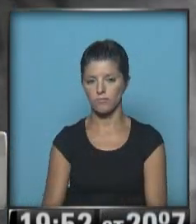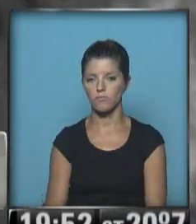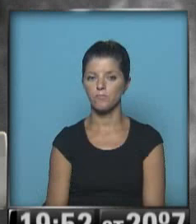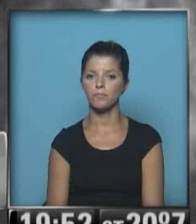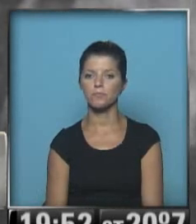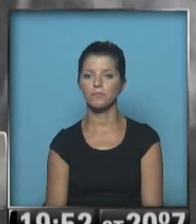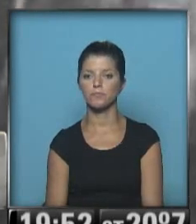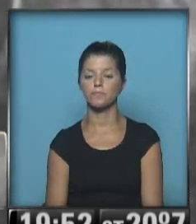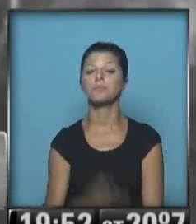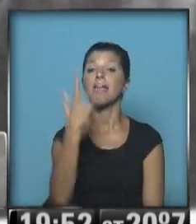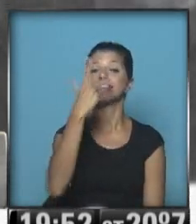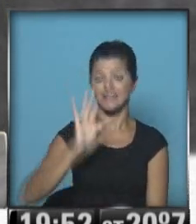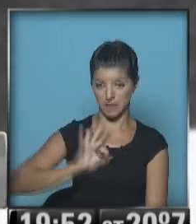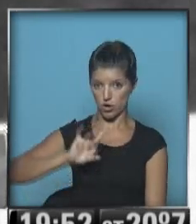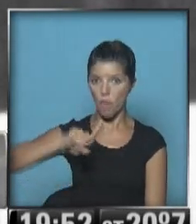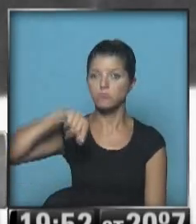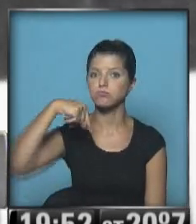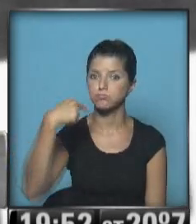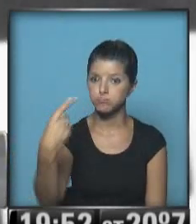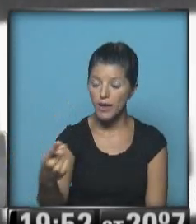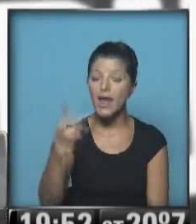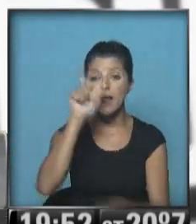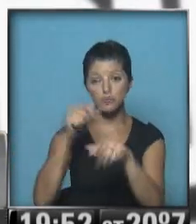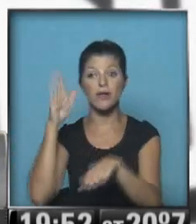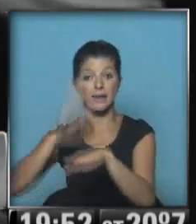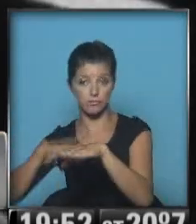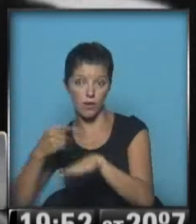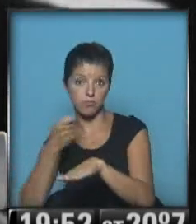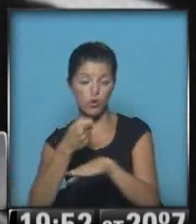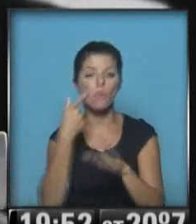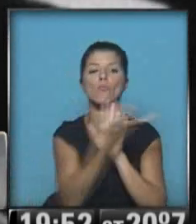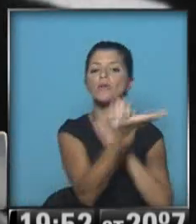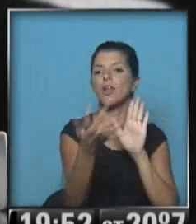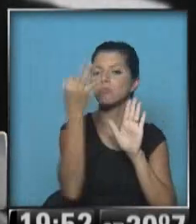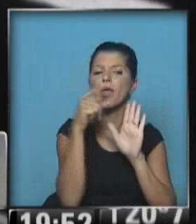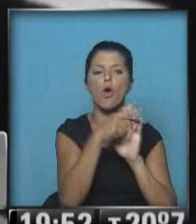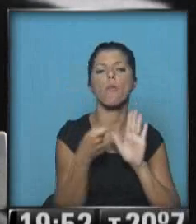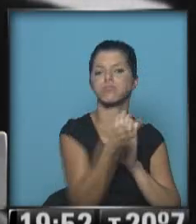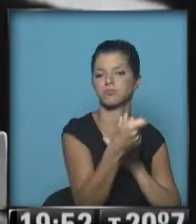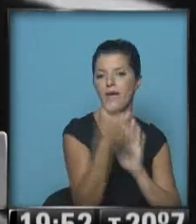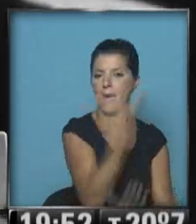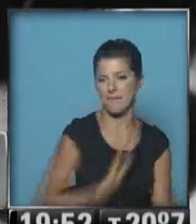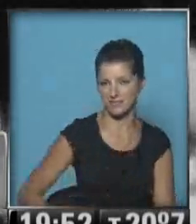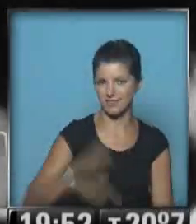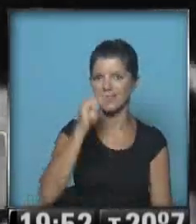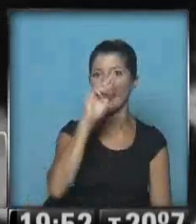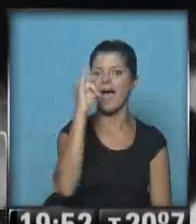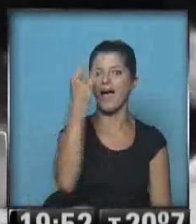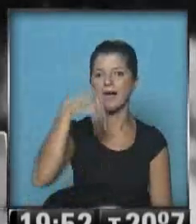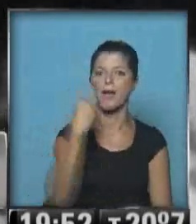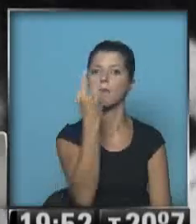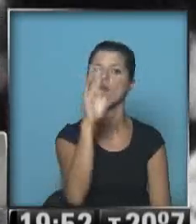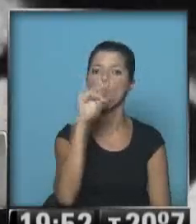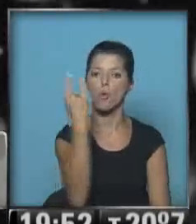muertos TR años más tarde los asesinos publicaron detalladamente Cómo asesinaron al presidente aramburu José